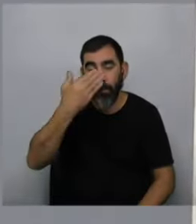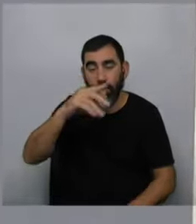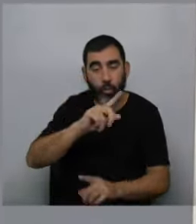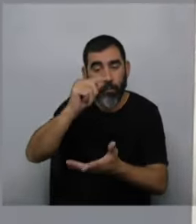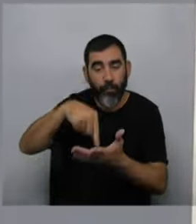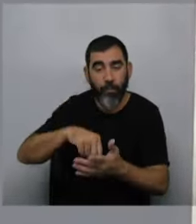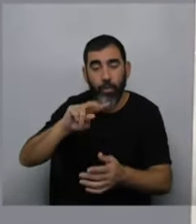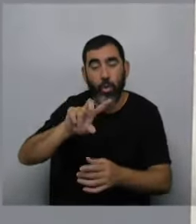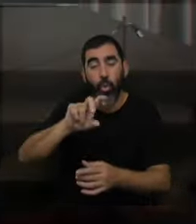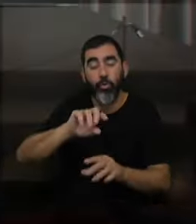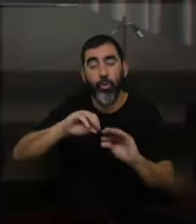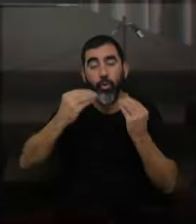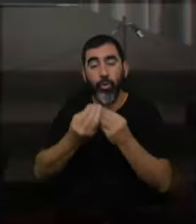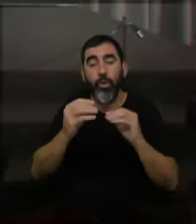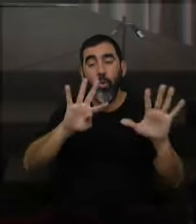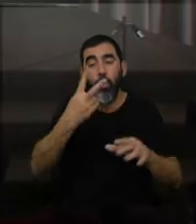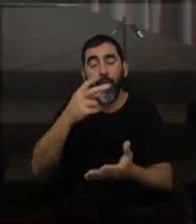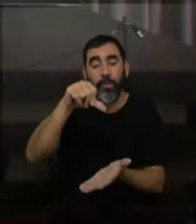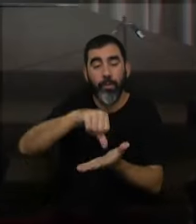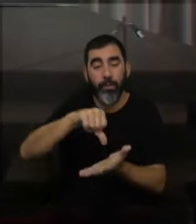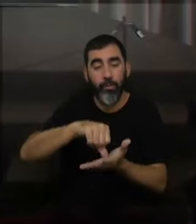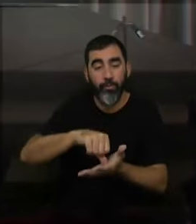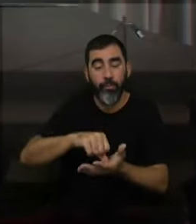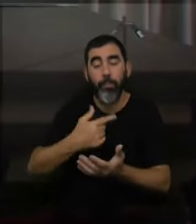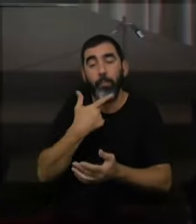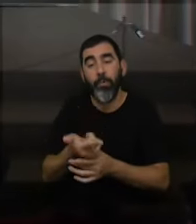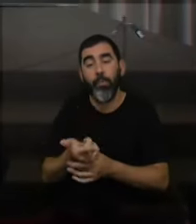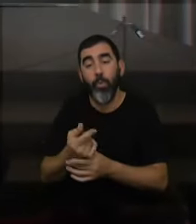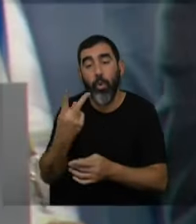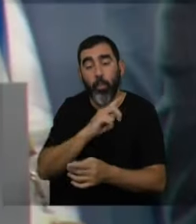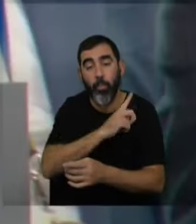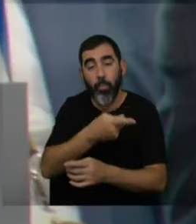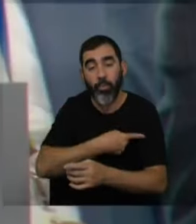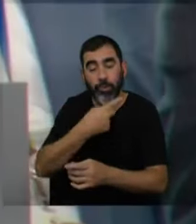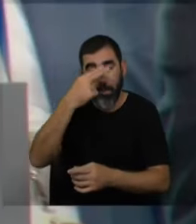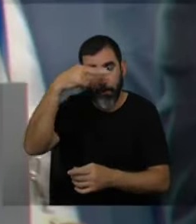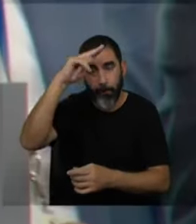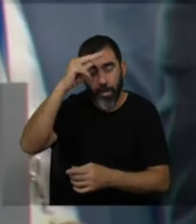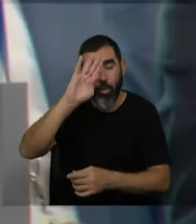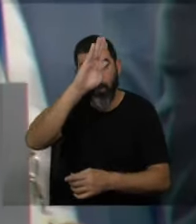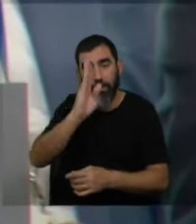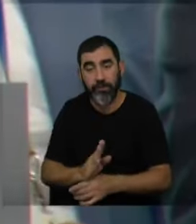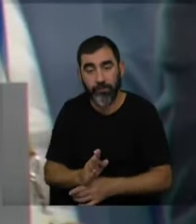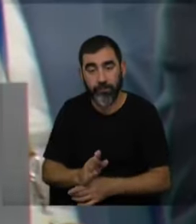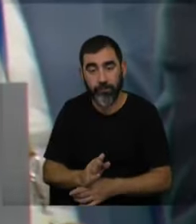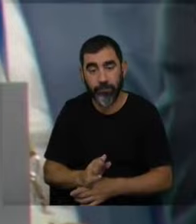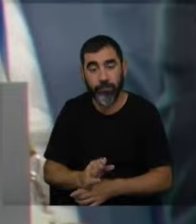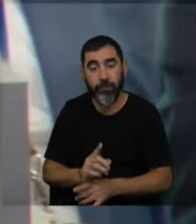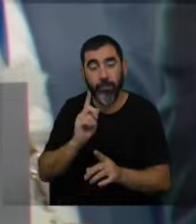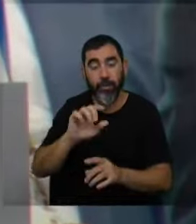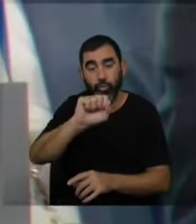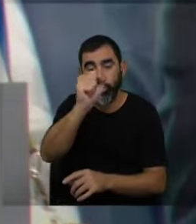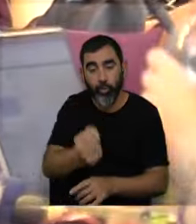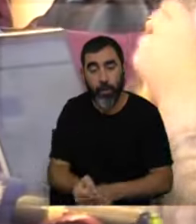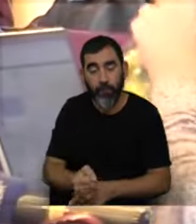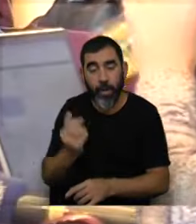firmada por 12 de los 92 países participantes entre ellos las dos potencias regionales México y Brasil además de Sudáfrica